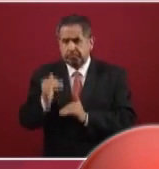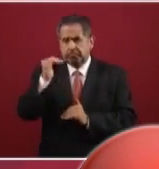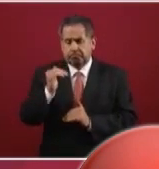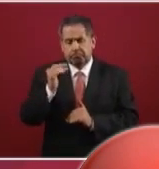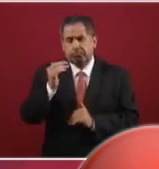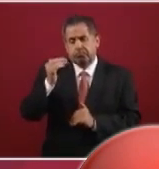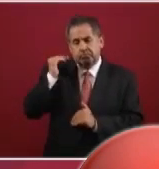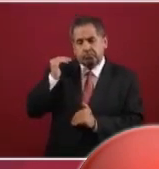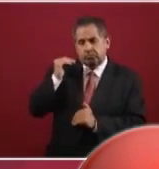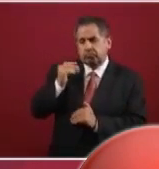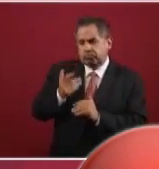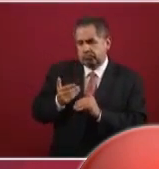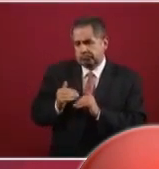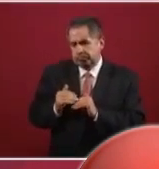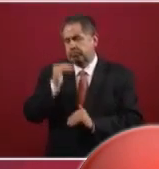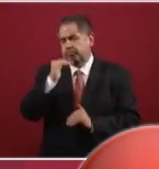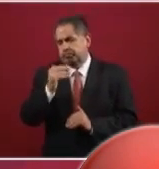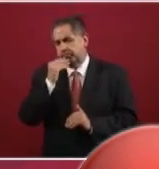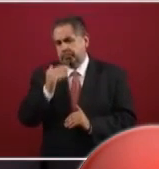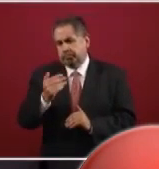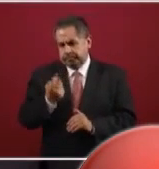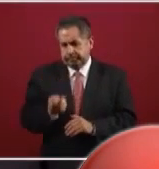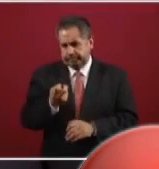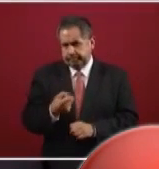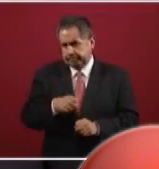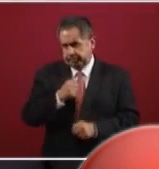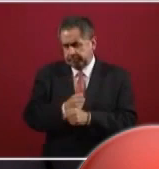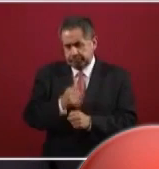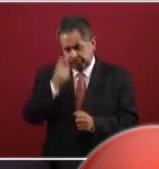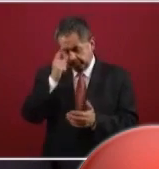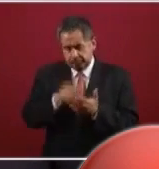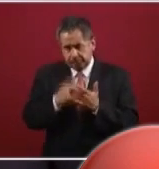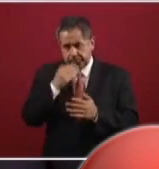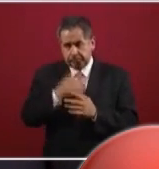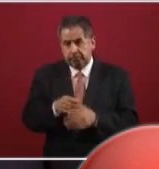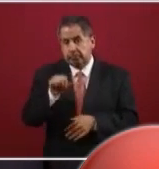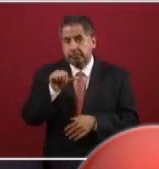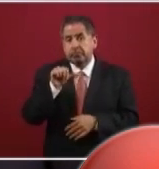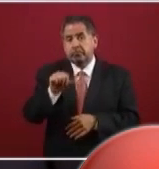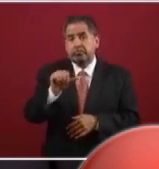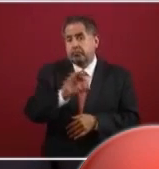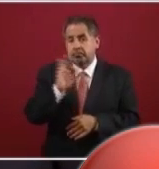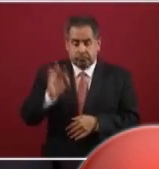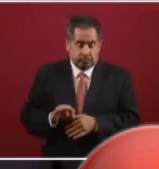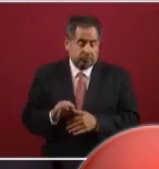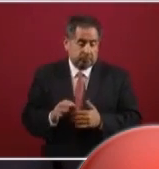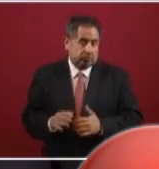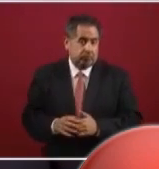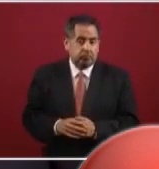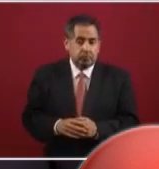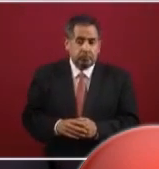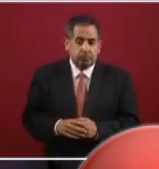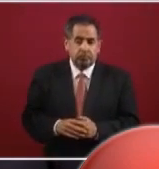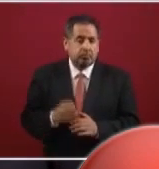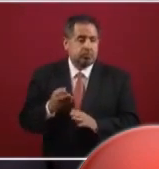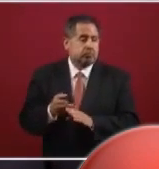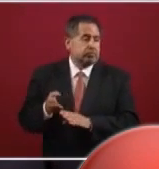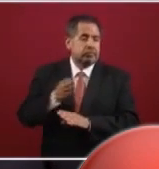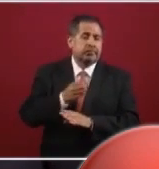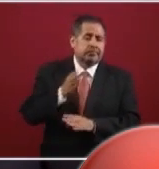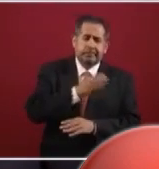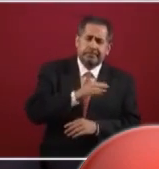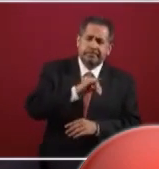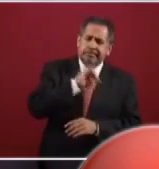al salario mínimo este año del 16%, como no había